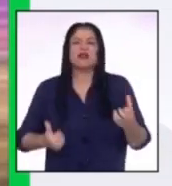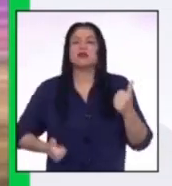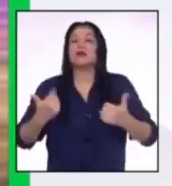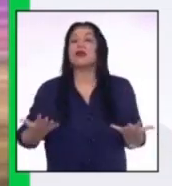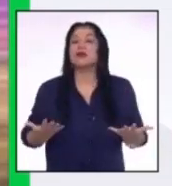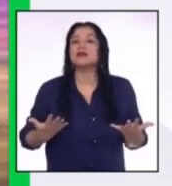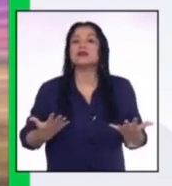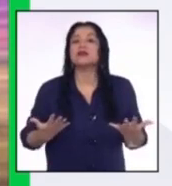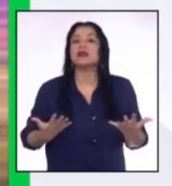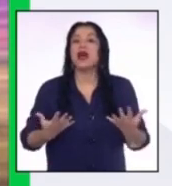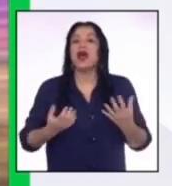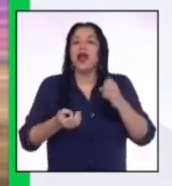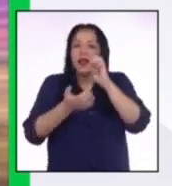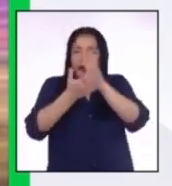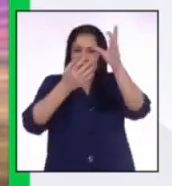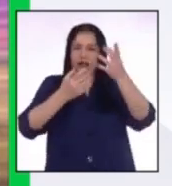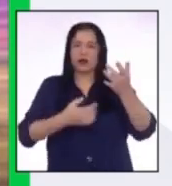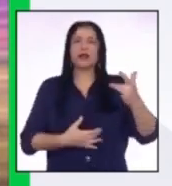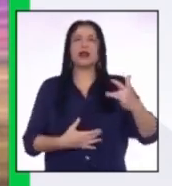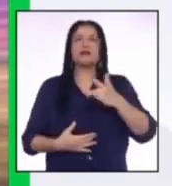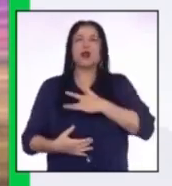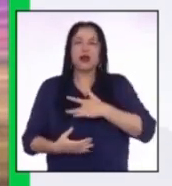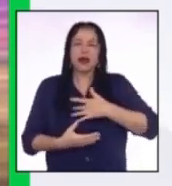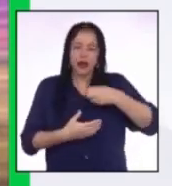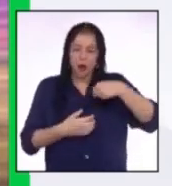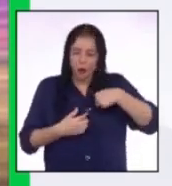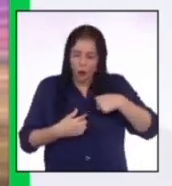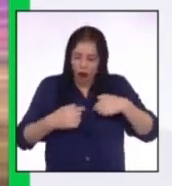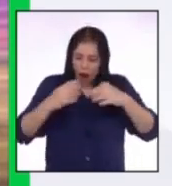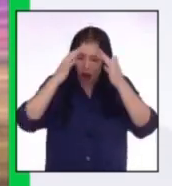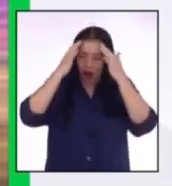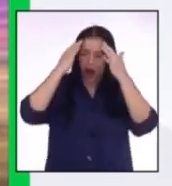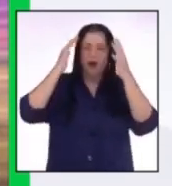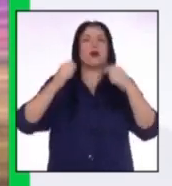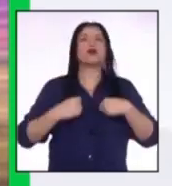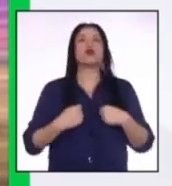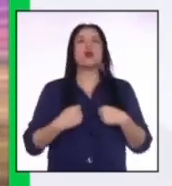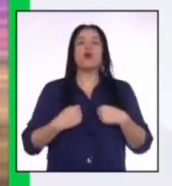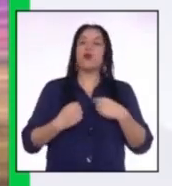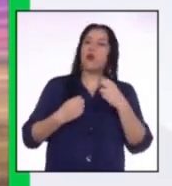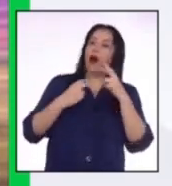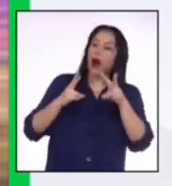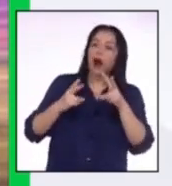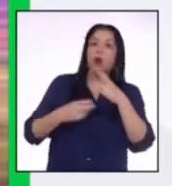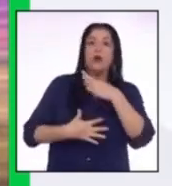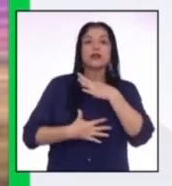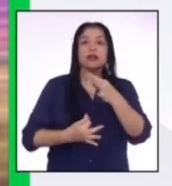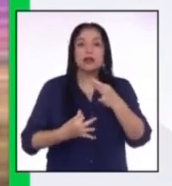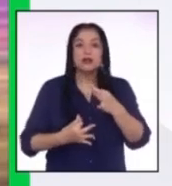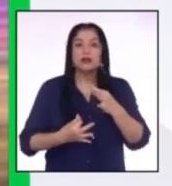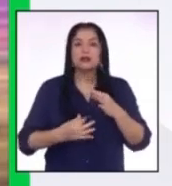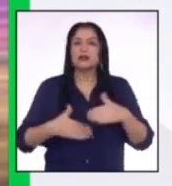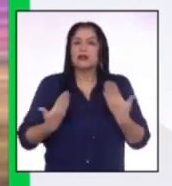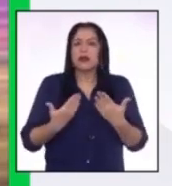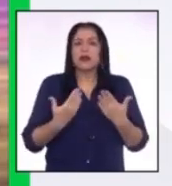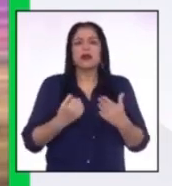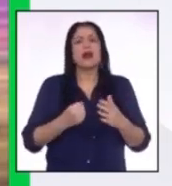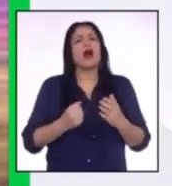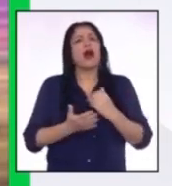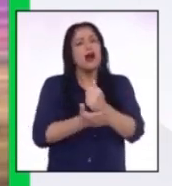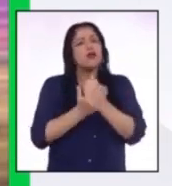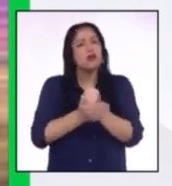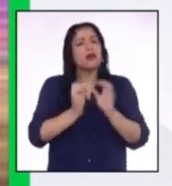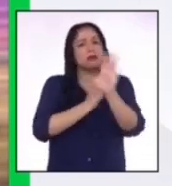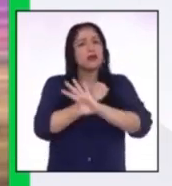educación para el corazón llegar allí a ese lugar que va a despertar el interés de poder hacer algo por la amazonía por la